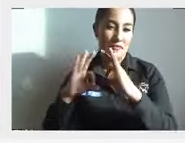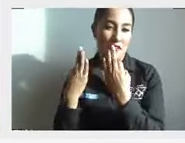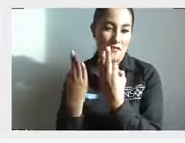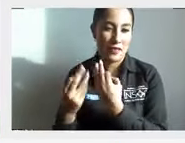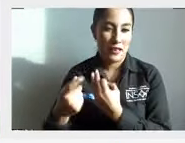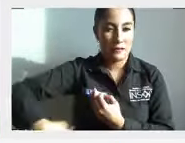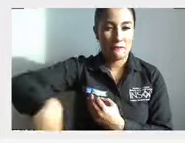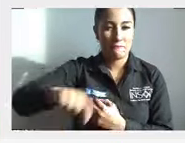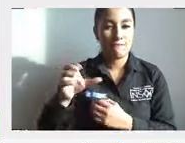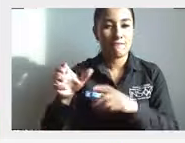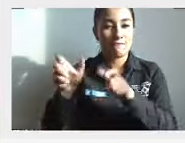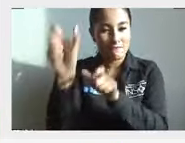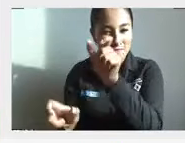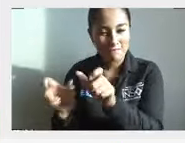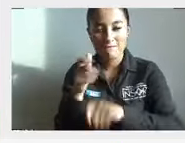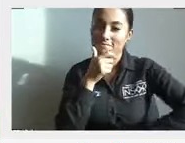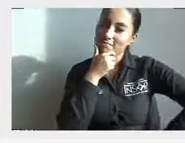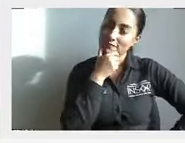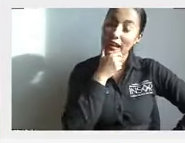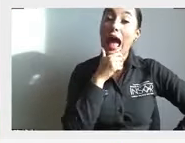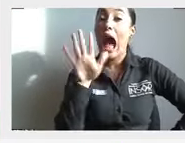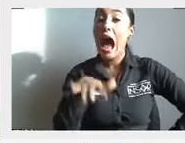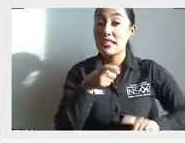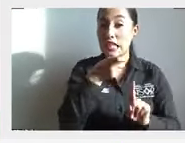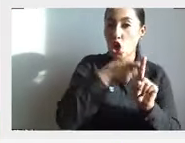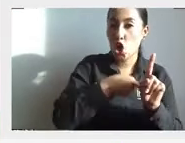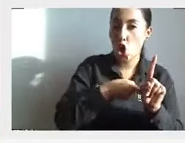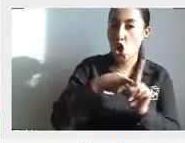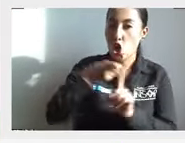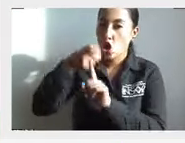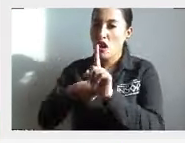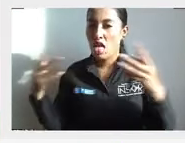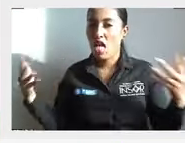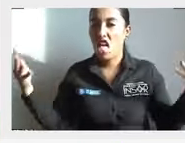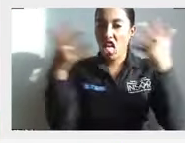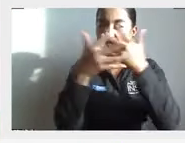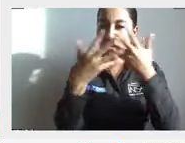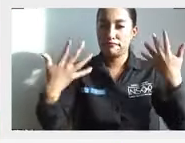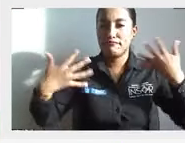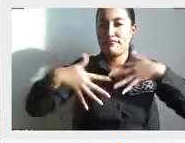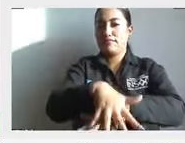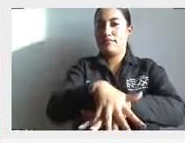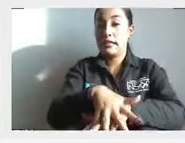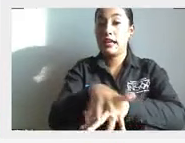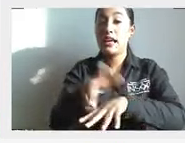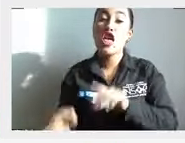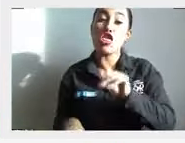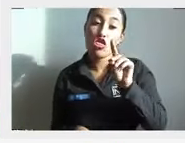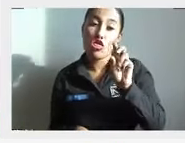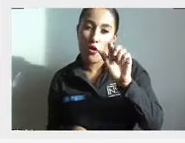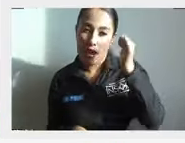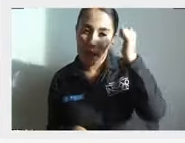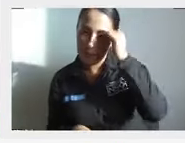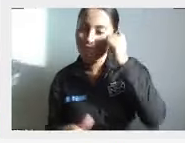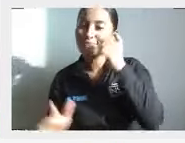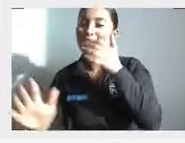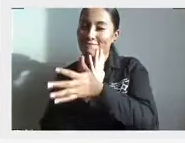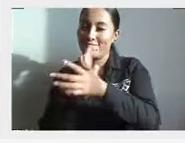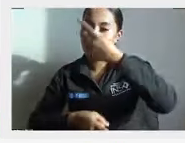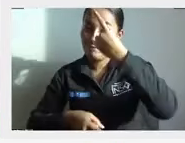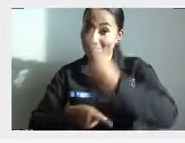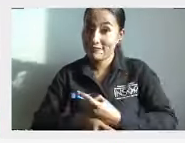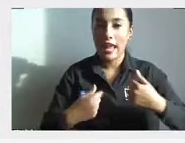confundir los roles. O sea, yo sí siento y creo en lo que dice la profesora Dora, en que tenemos que darles herramientas